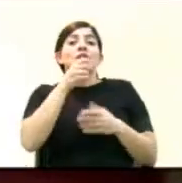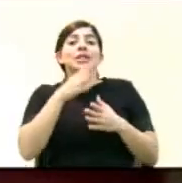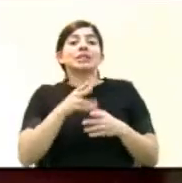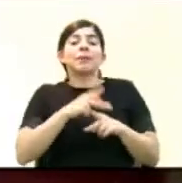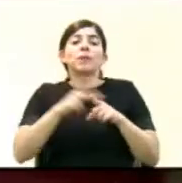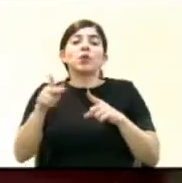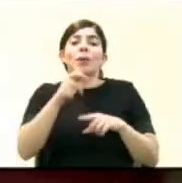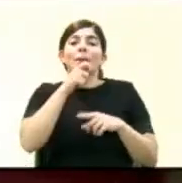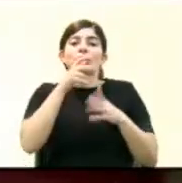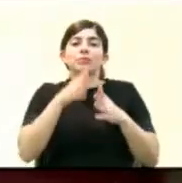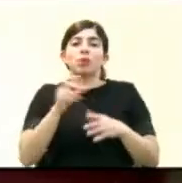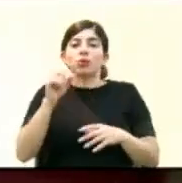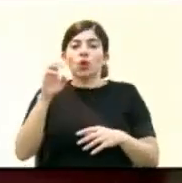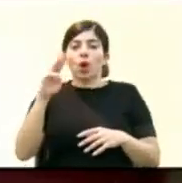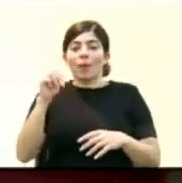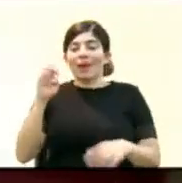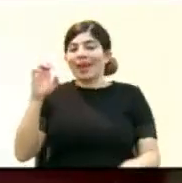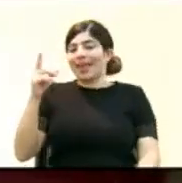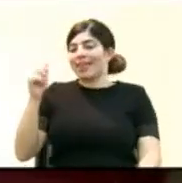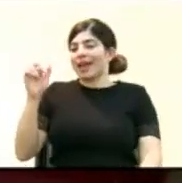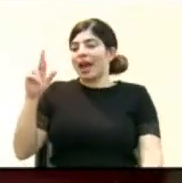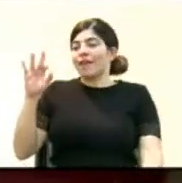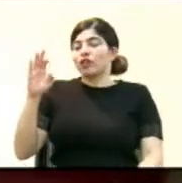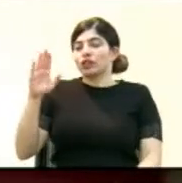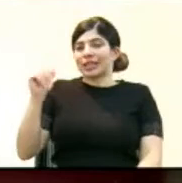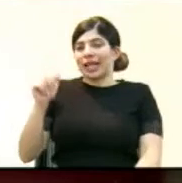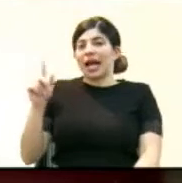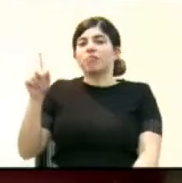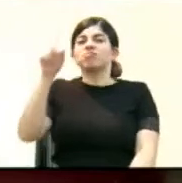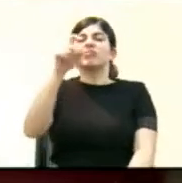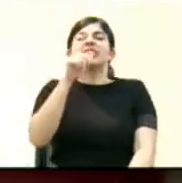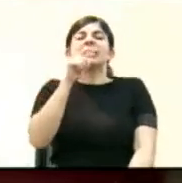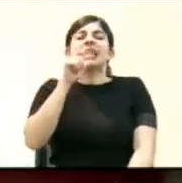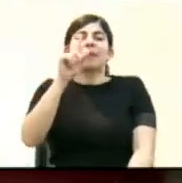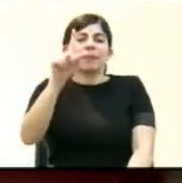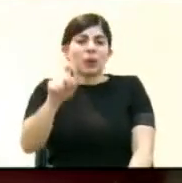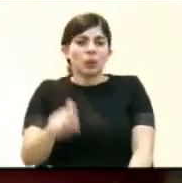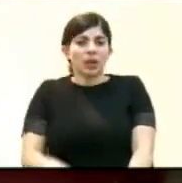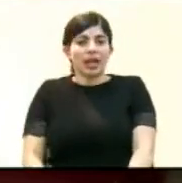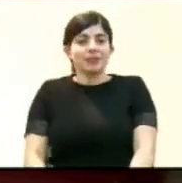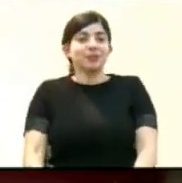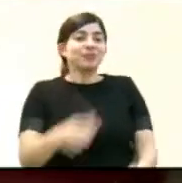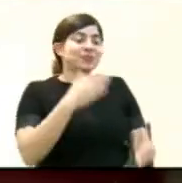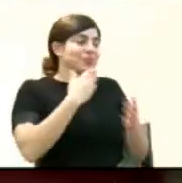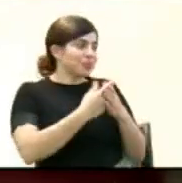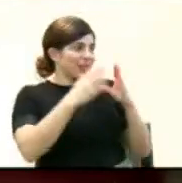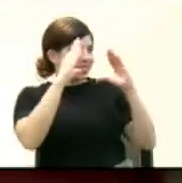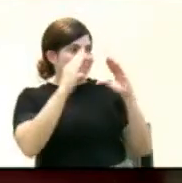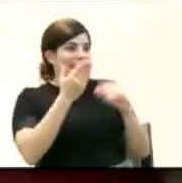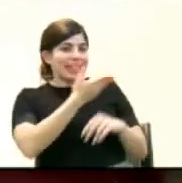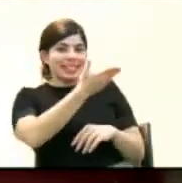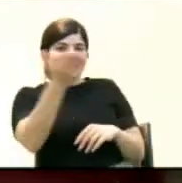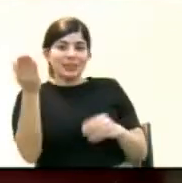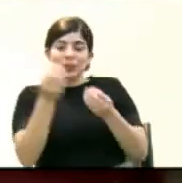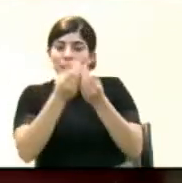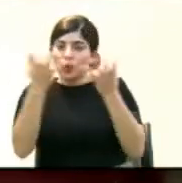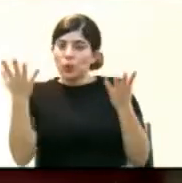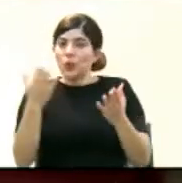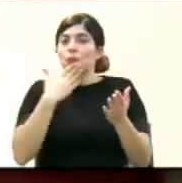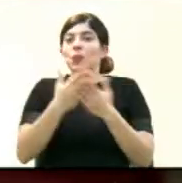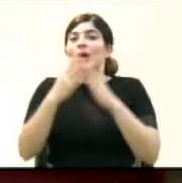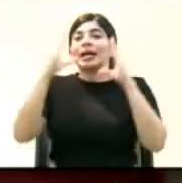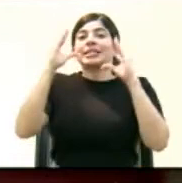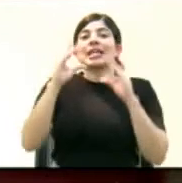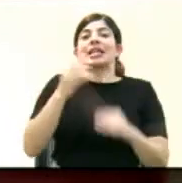de puroperiodismo.com. Por favor, indicar a cuál jerarca estaría dirigida sus consultas. Muy buenas tardes a la audiencia. Buenas